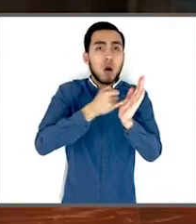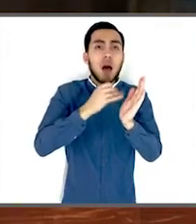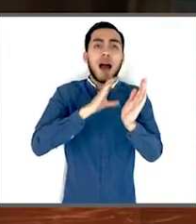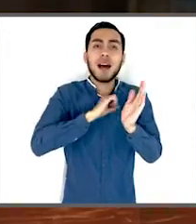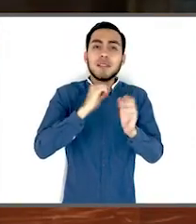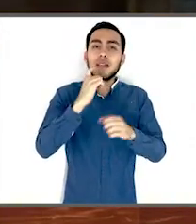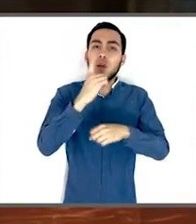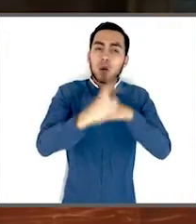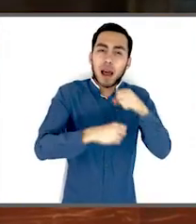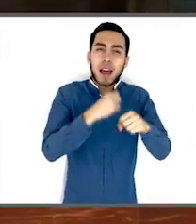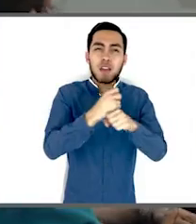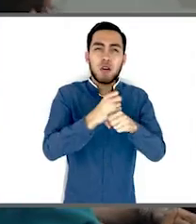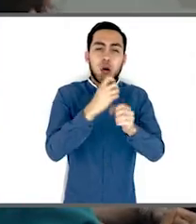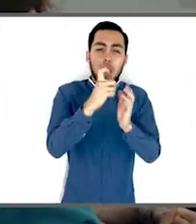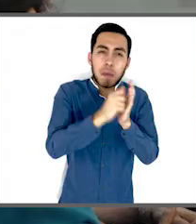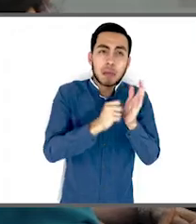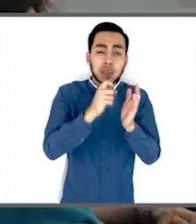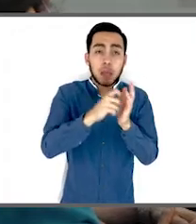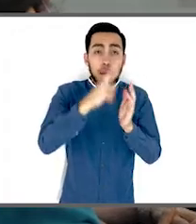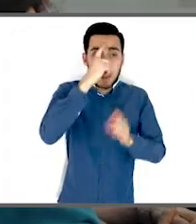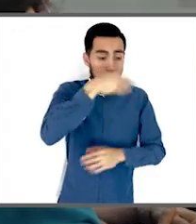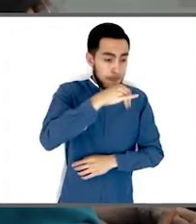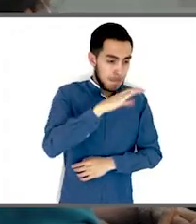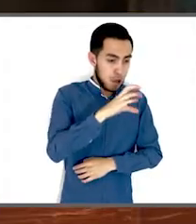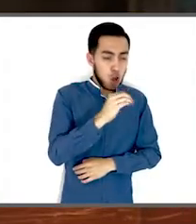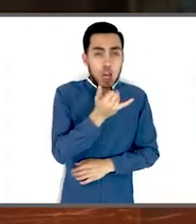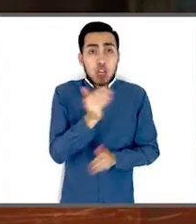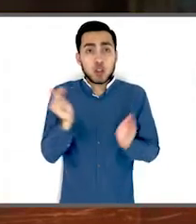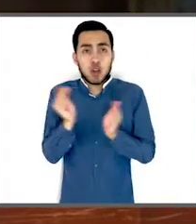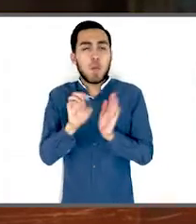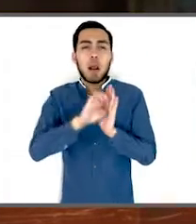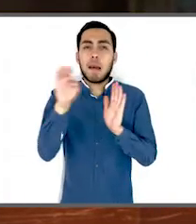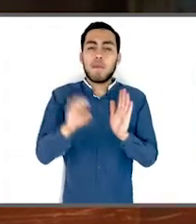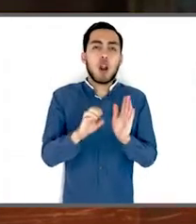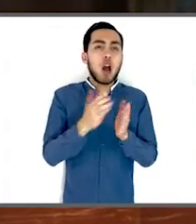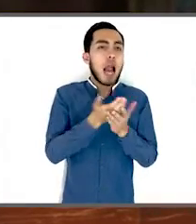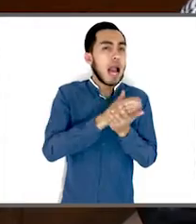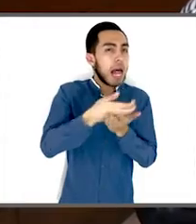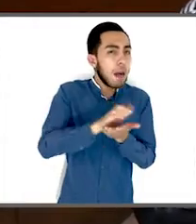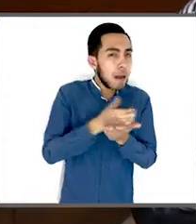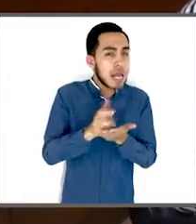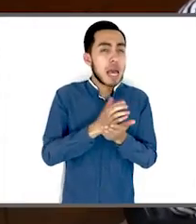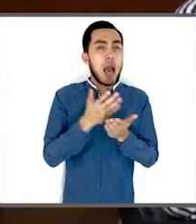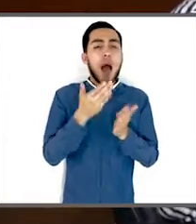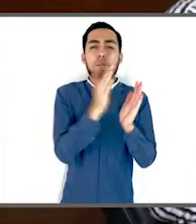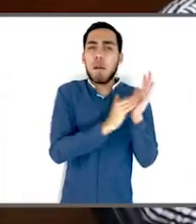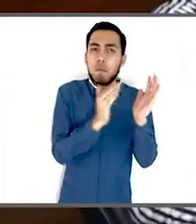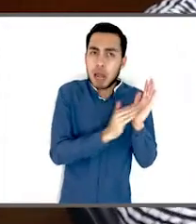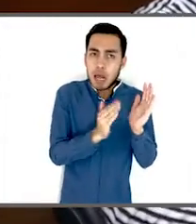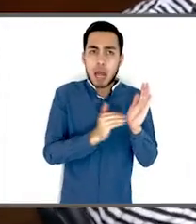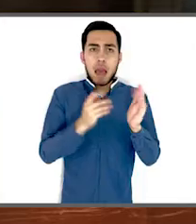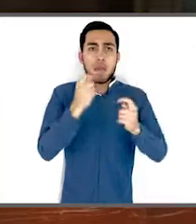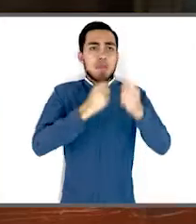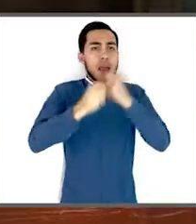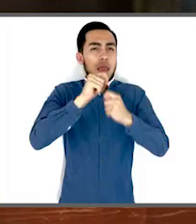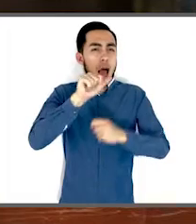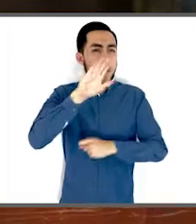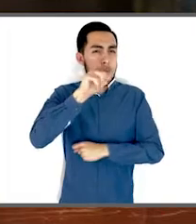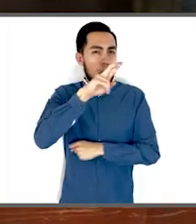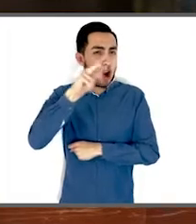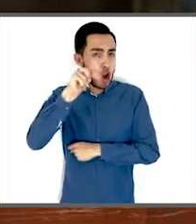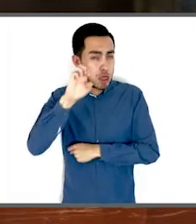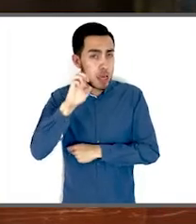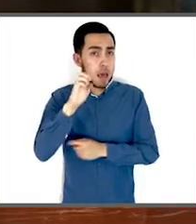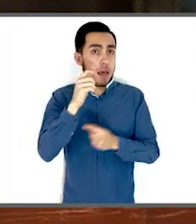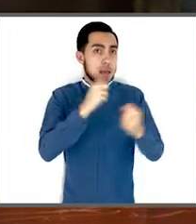de impuesto municipal hacia los negocios micro y pequeños. Desde la cremería, la